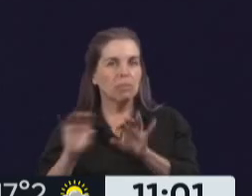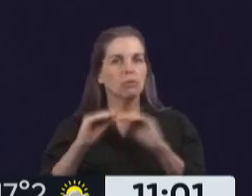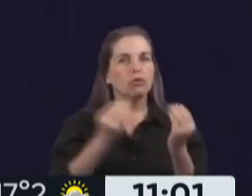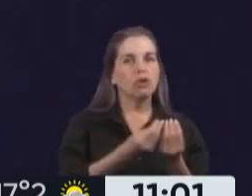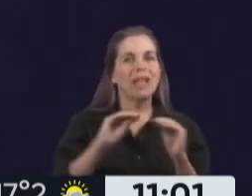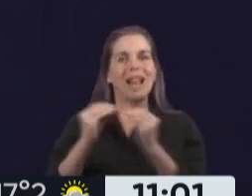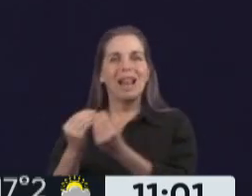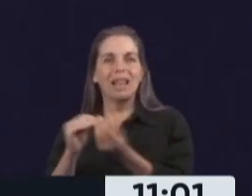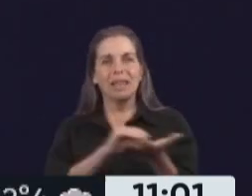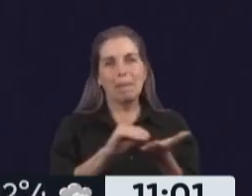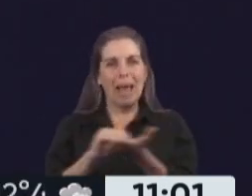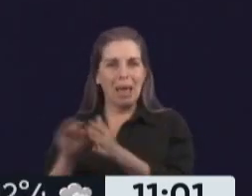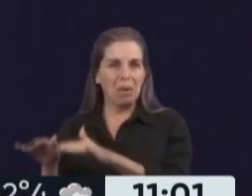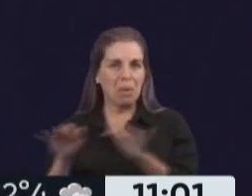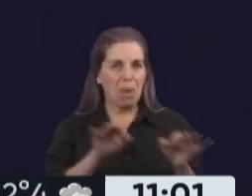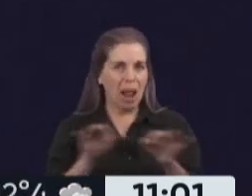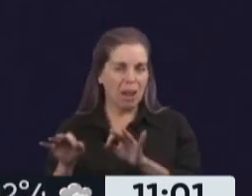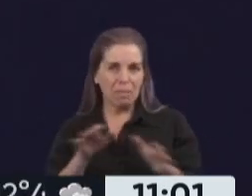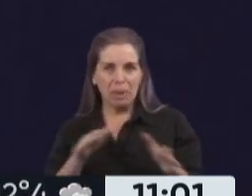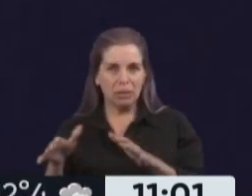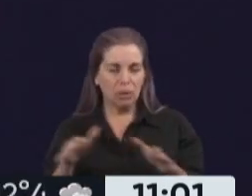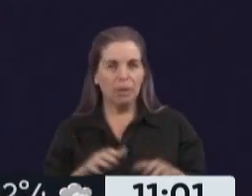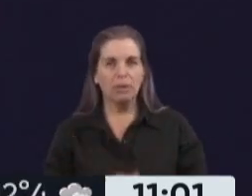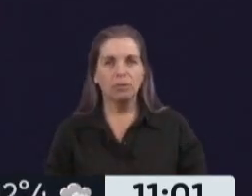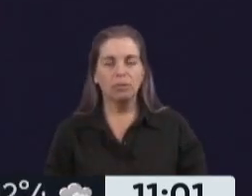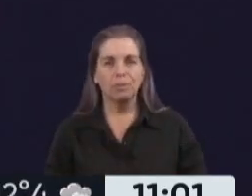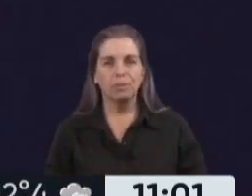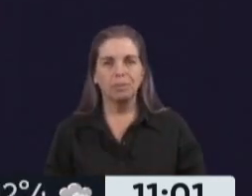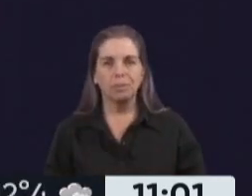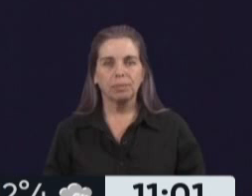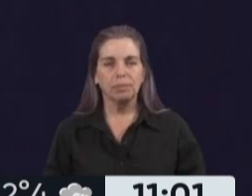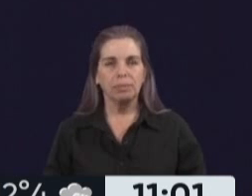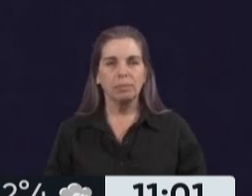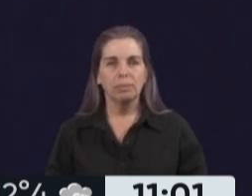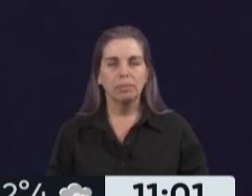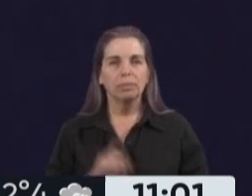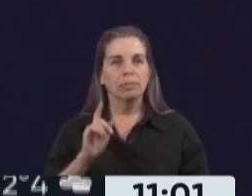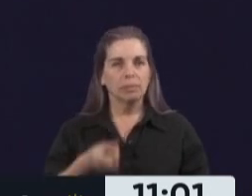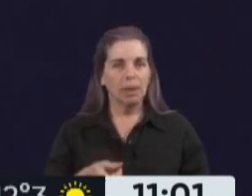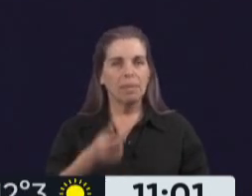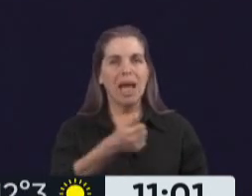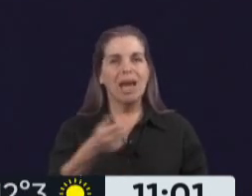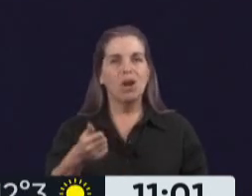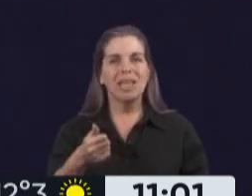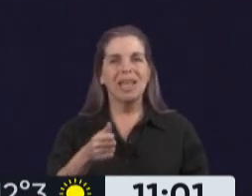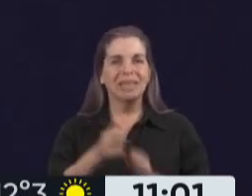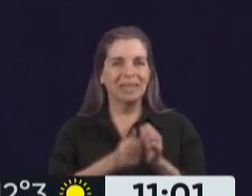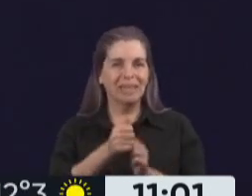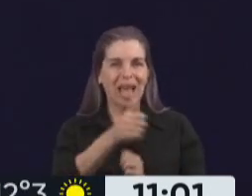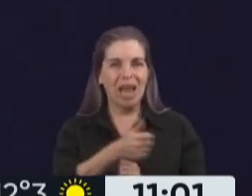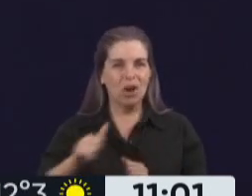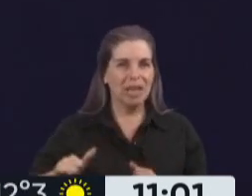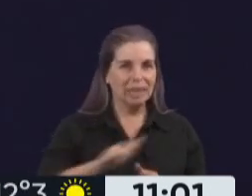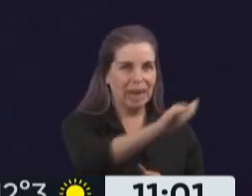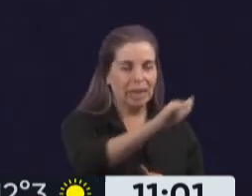las mismas unidades de negocio, ¿no? Las mismas unidades de operaciones. Además, Aerolíneas Argentinas en el primer